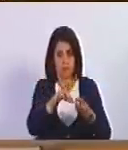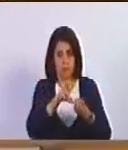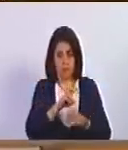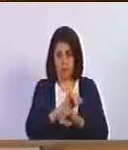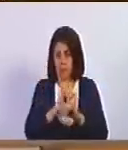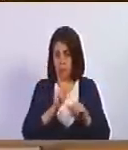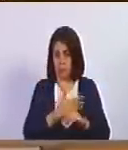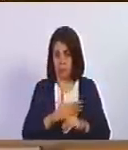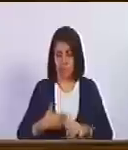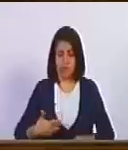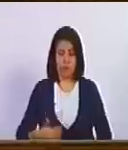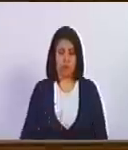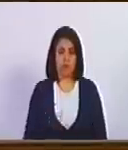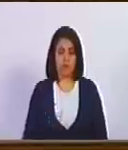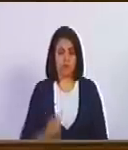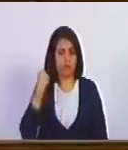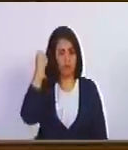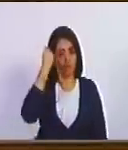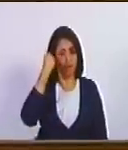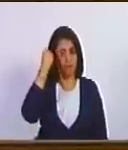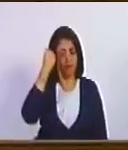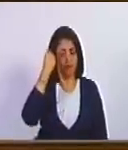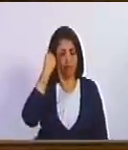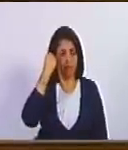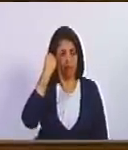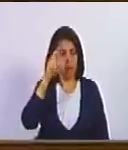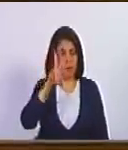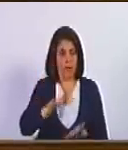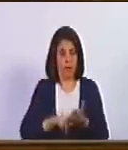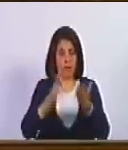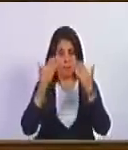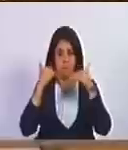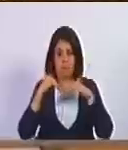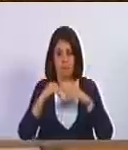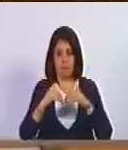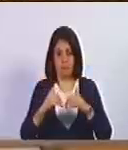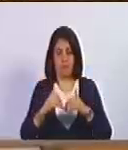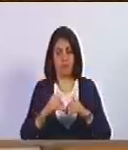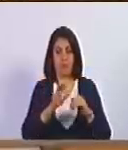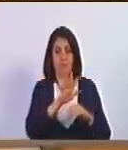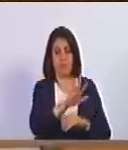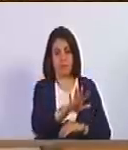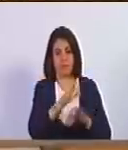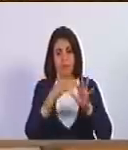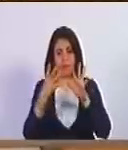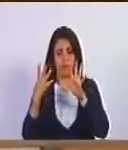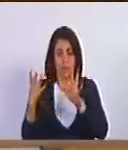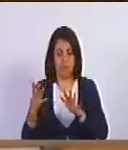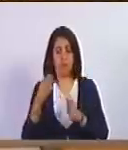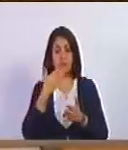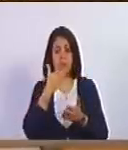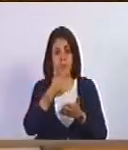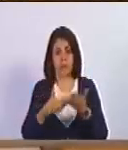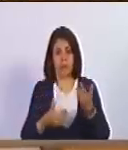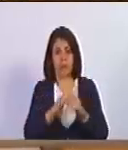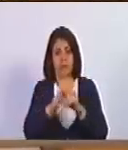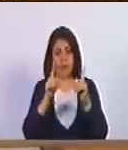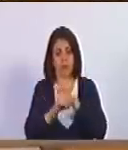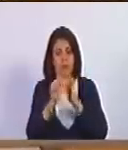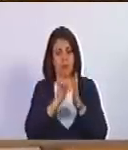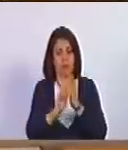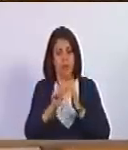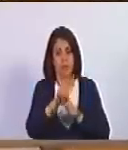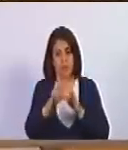señor presidente. En consideración. Aprobado. Siguiente. 59º. Se propone modificar el